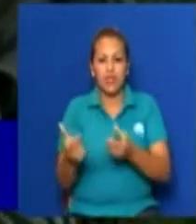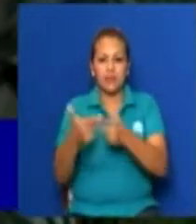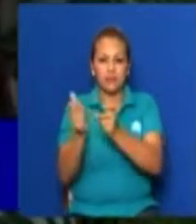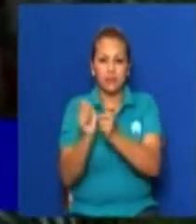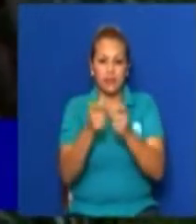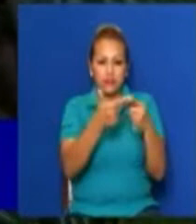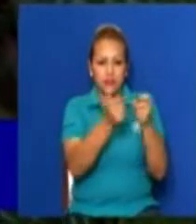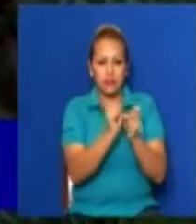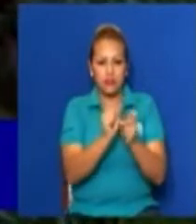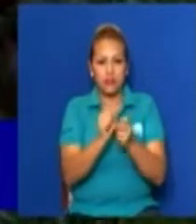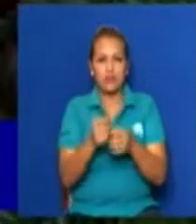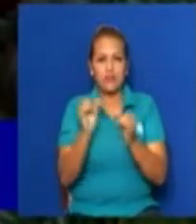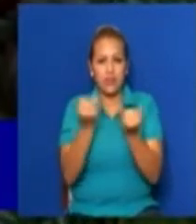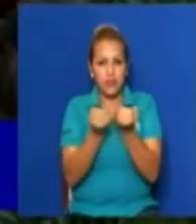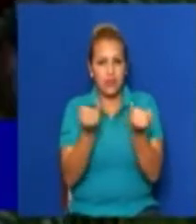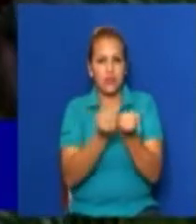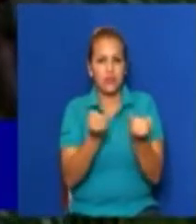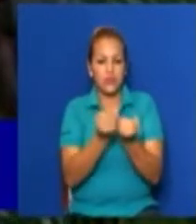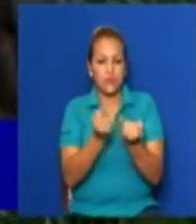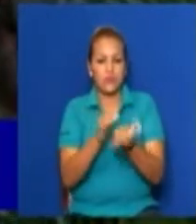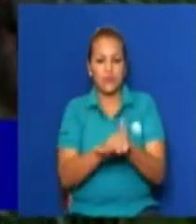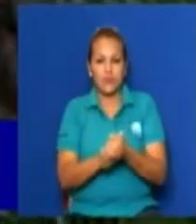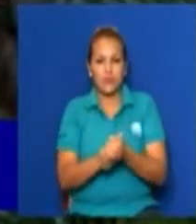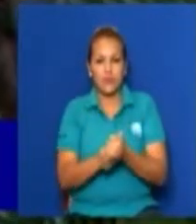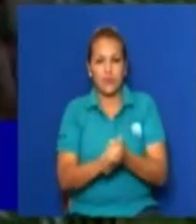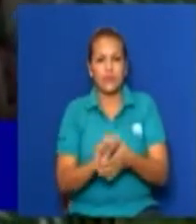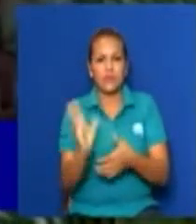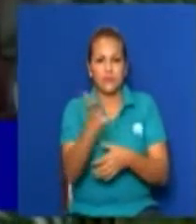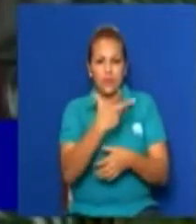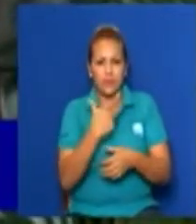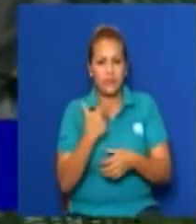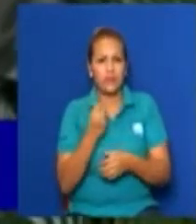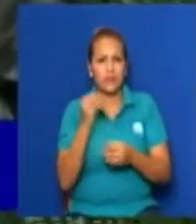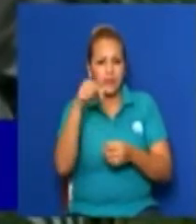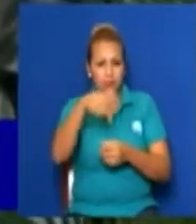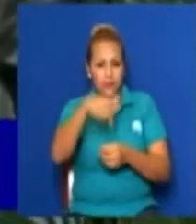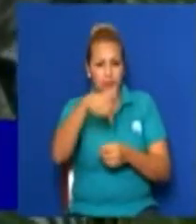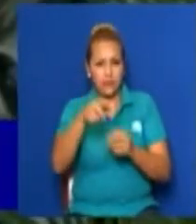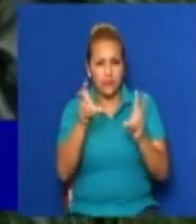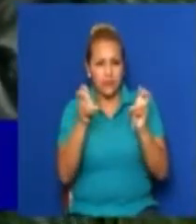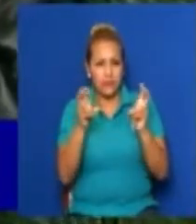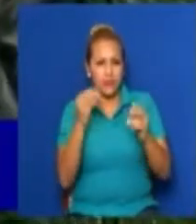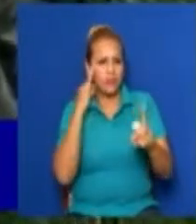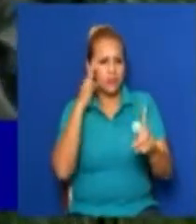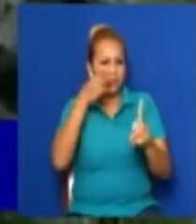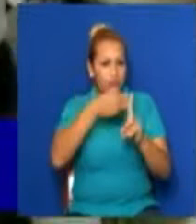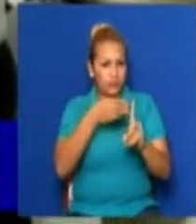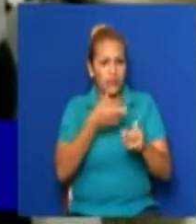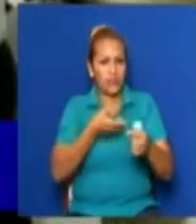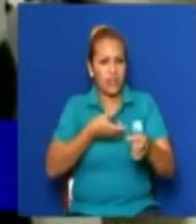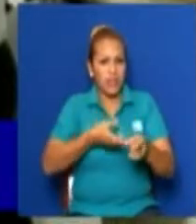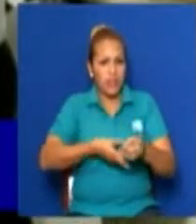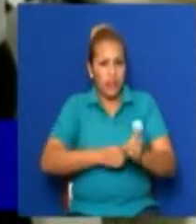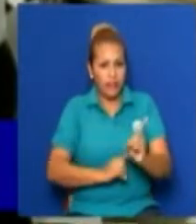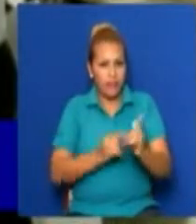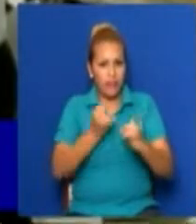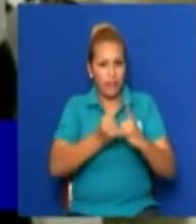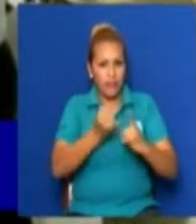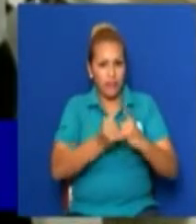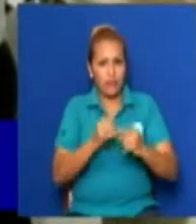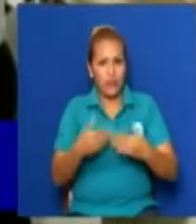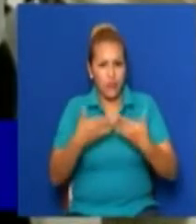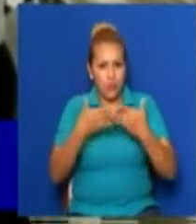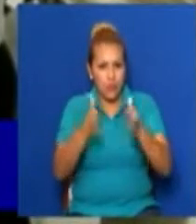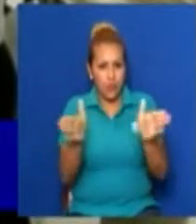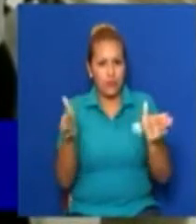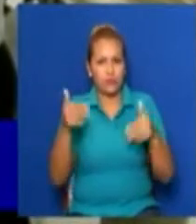que también ahí va todo lo que tiene que ver con el enfoque de género y la igualdad de derechos y oportunidades.